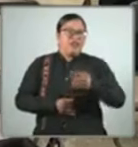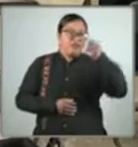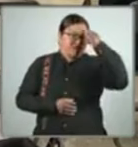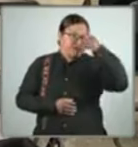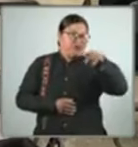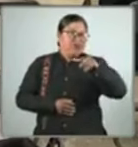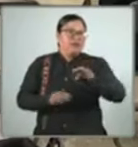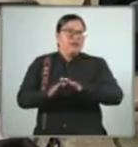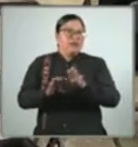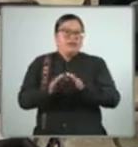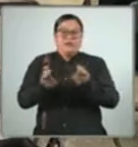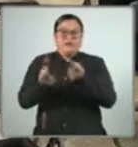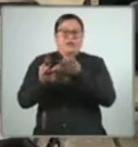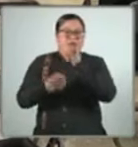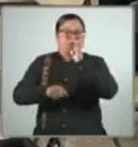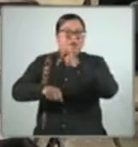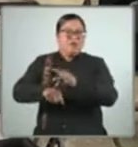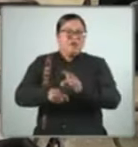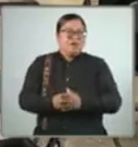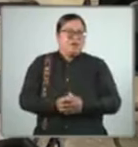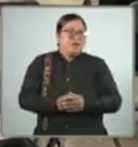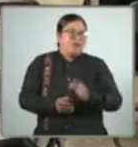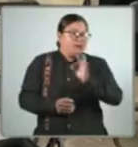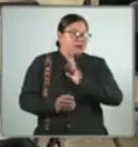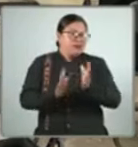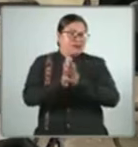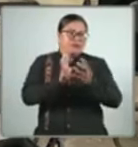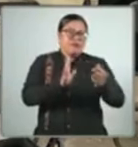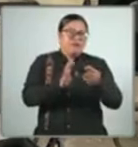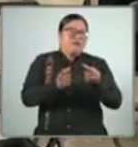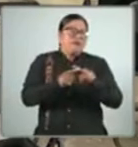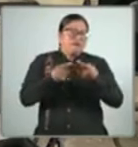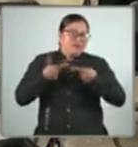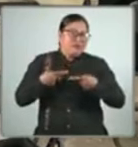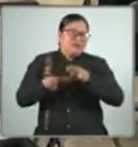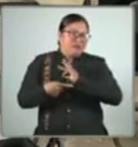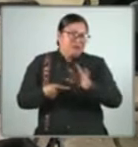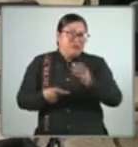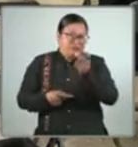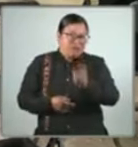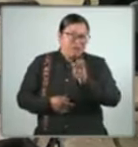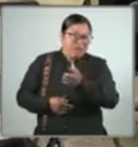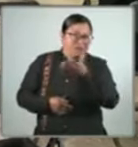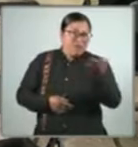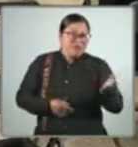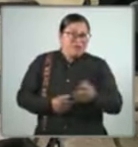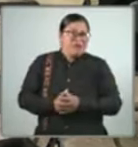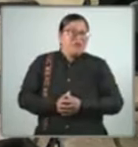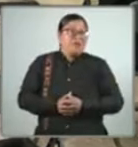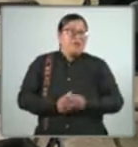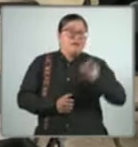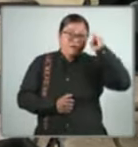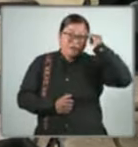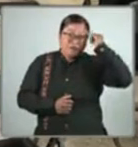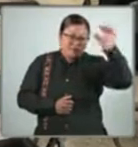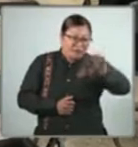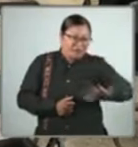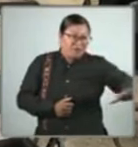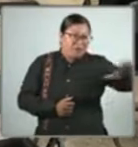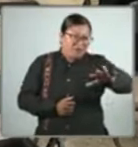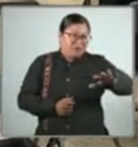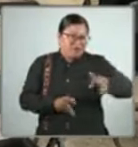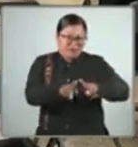de cristalito, pues toman el ejemplo de los que en realidad, porque son precisamente los indígenas de